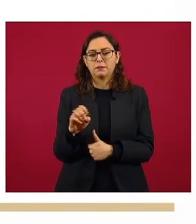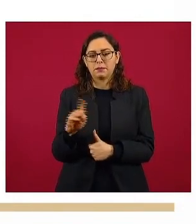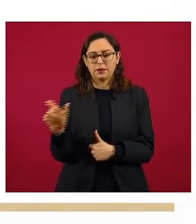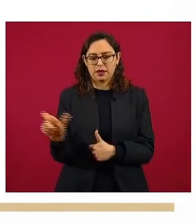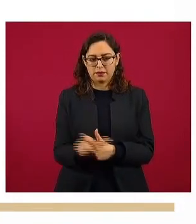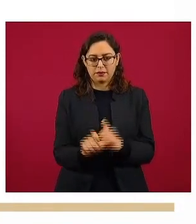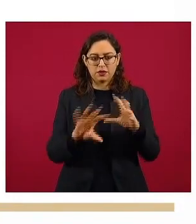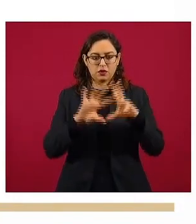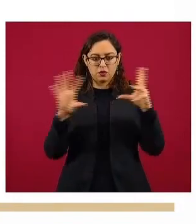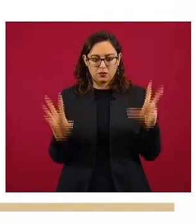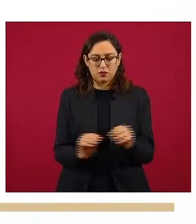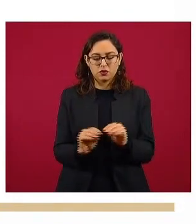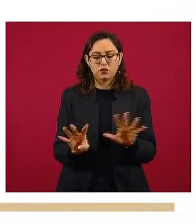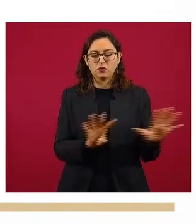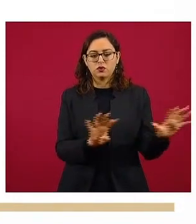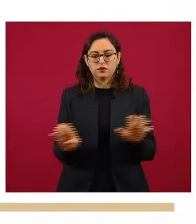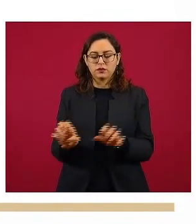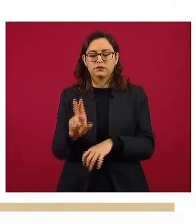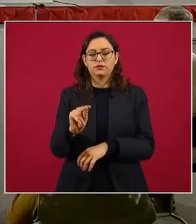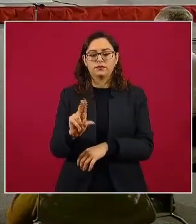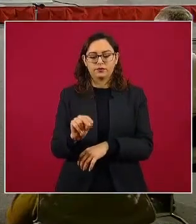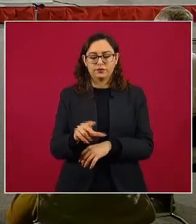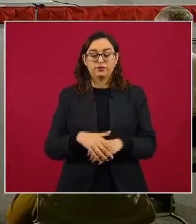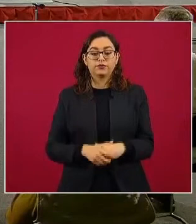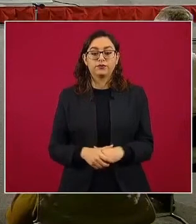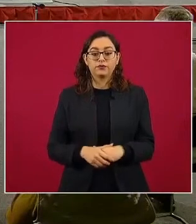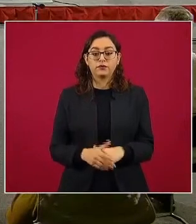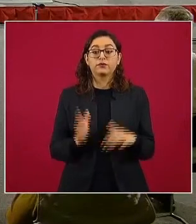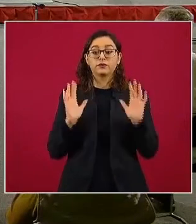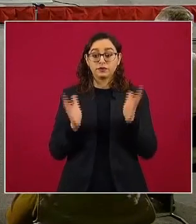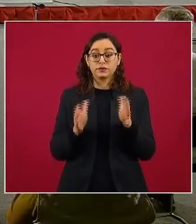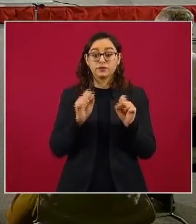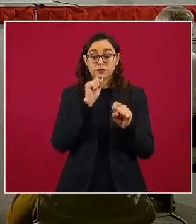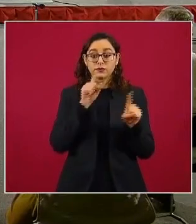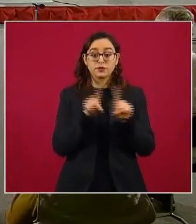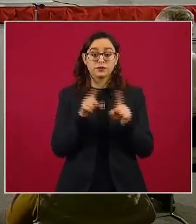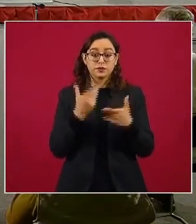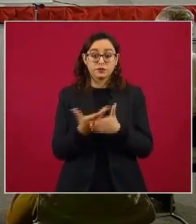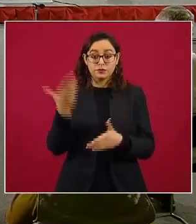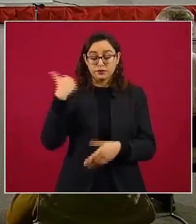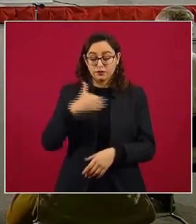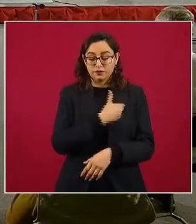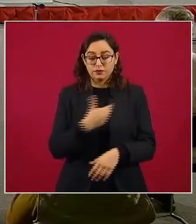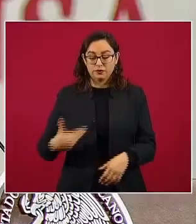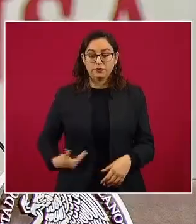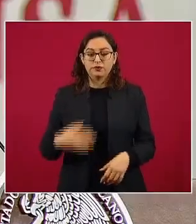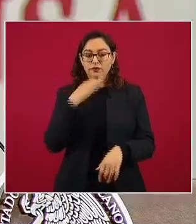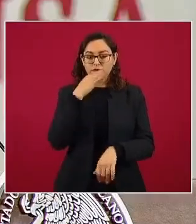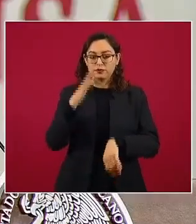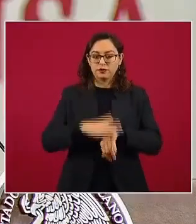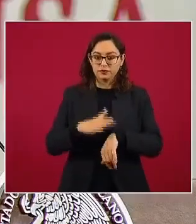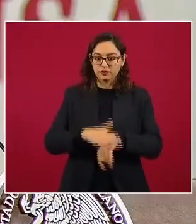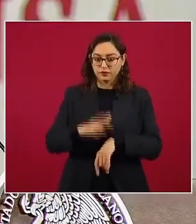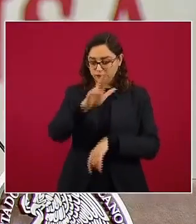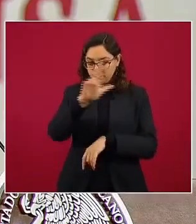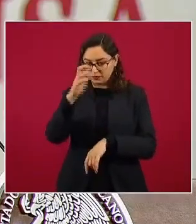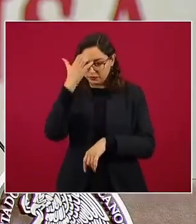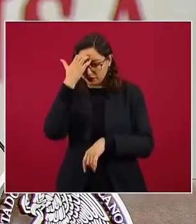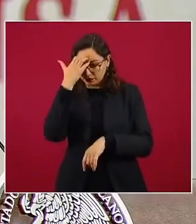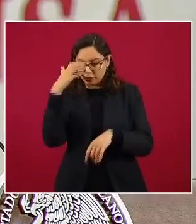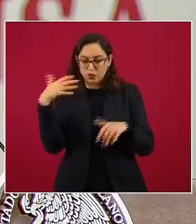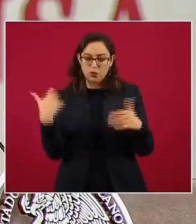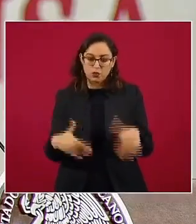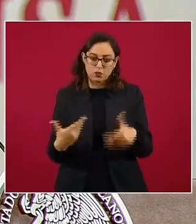980. Y como lo ha dicho el presidente López Obrador, también una forma de reconocimiento y de agradecimiento es la